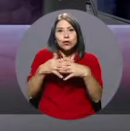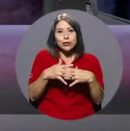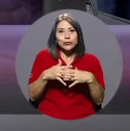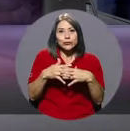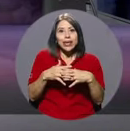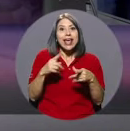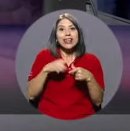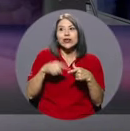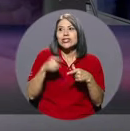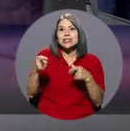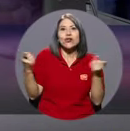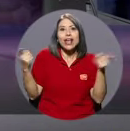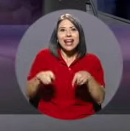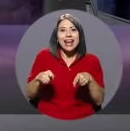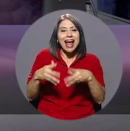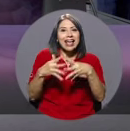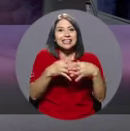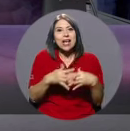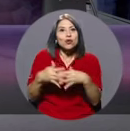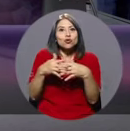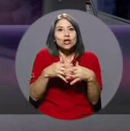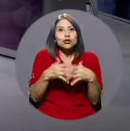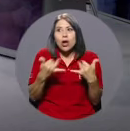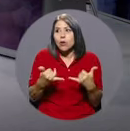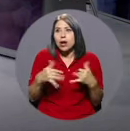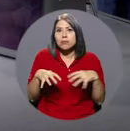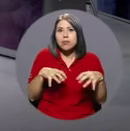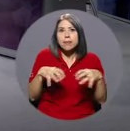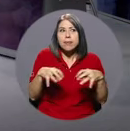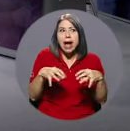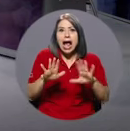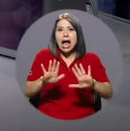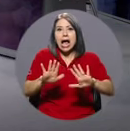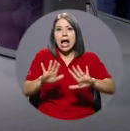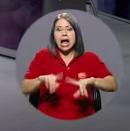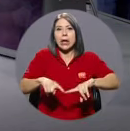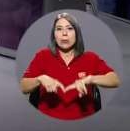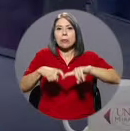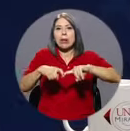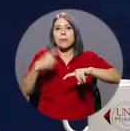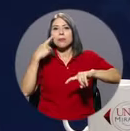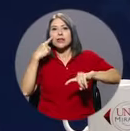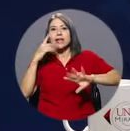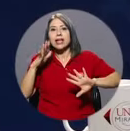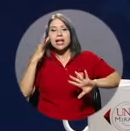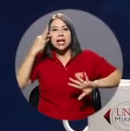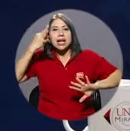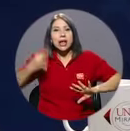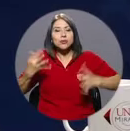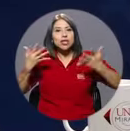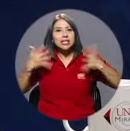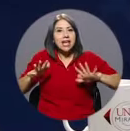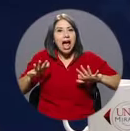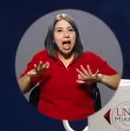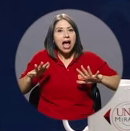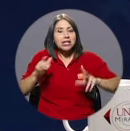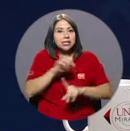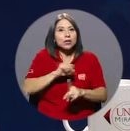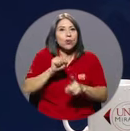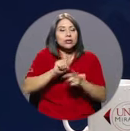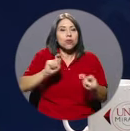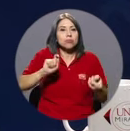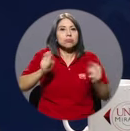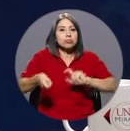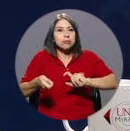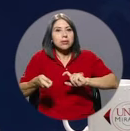genera que entonces Estados Unidos más bien ponga en este instante diciendo, bueno, vamos a ver, creemos que ya la situación se está dando vuelta,